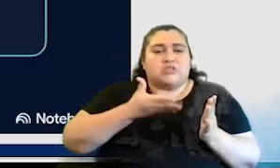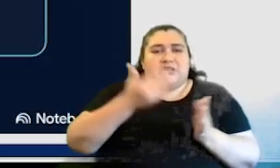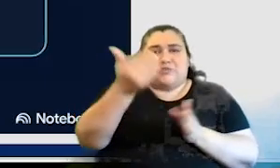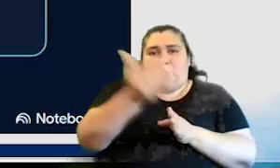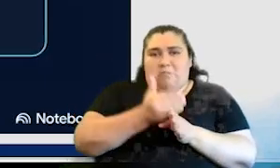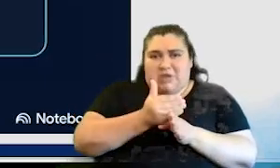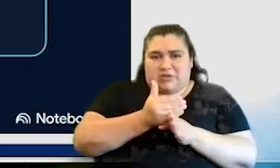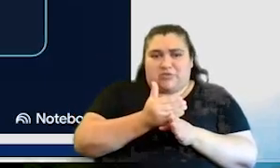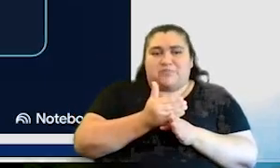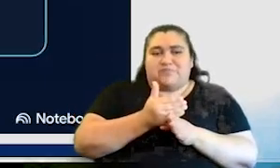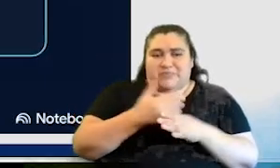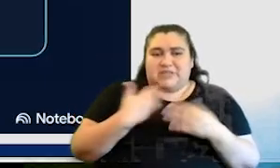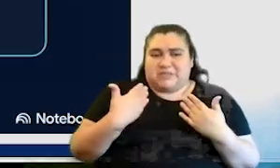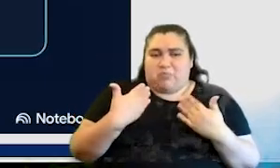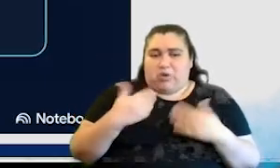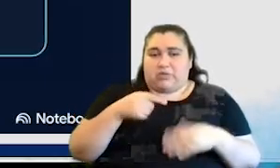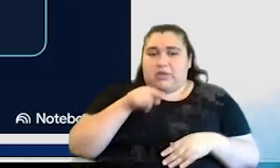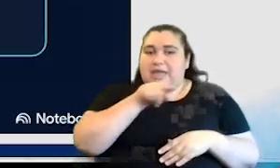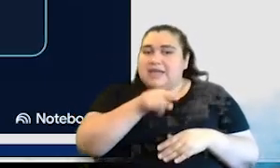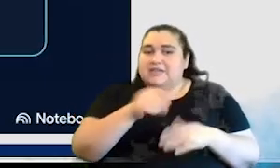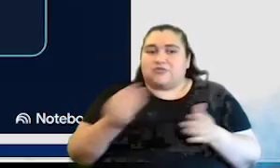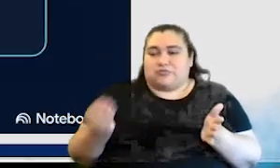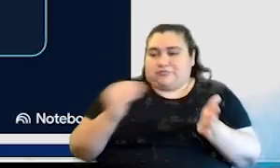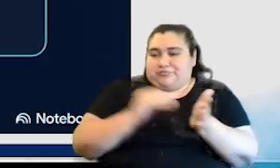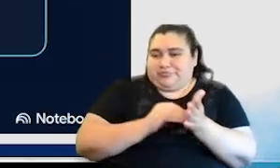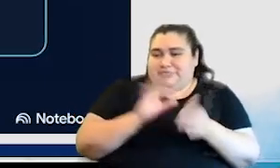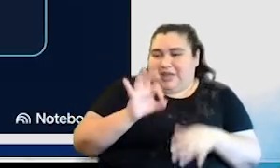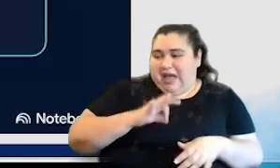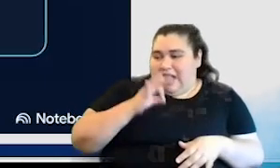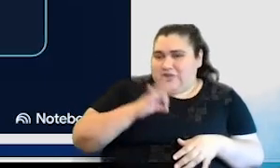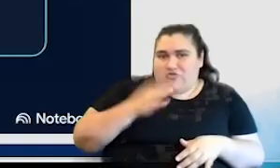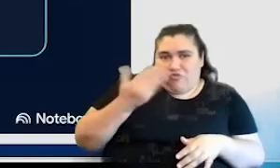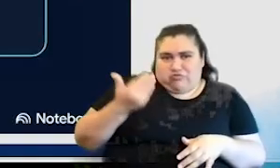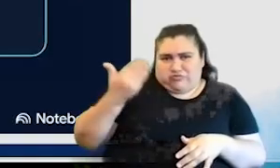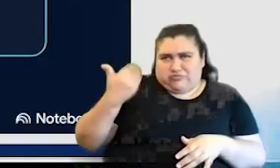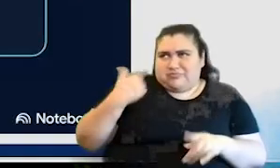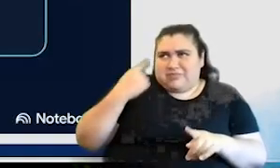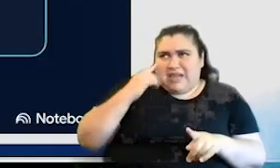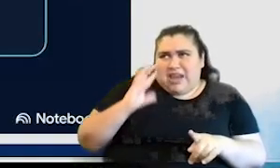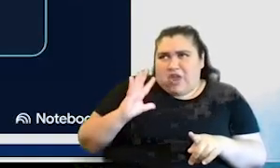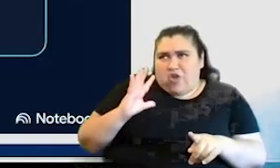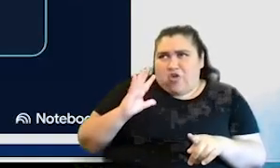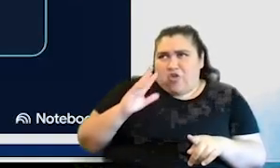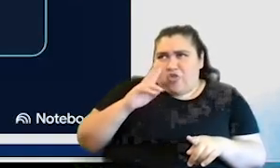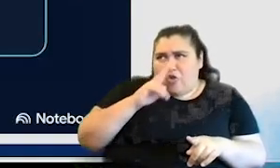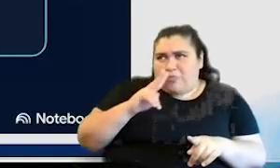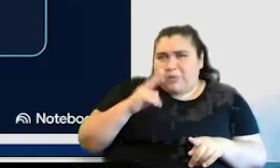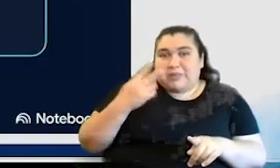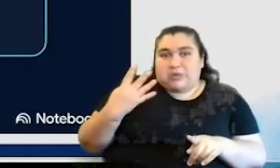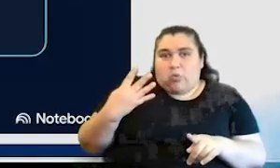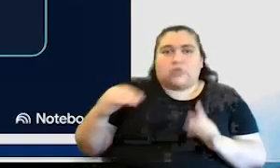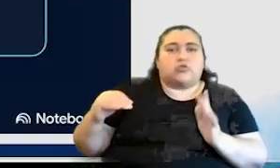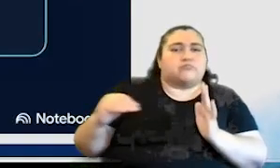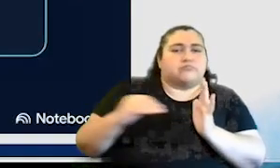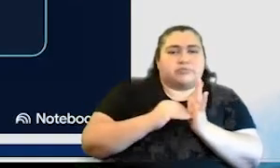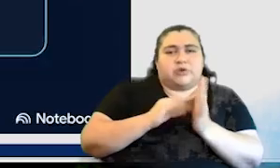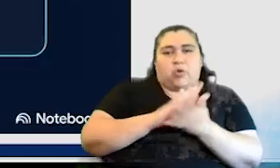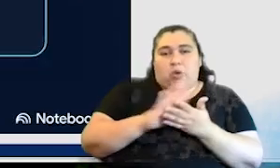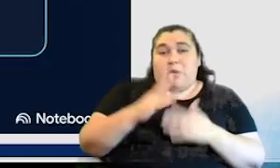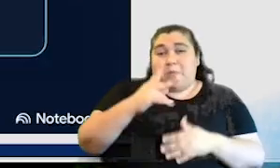estaba, que se agregó en los últimos años, creo que desde el 2024, que se modificó